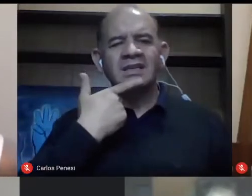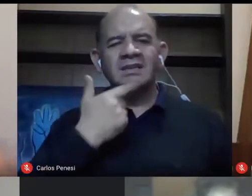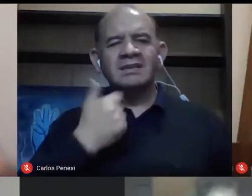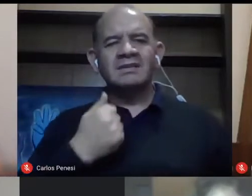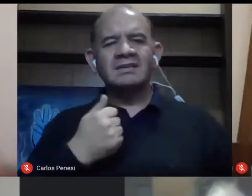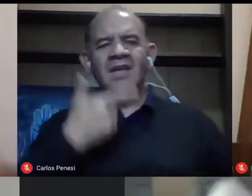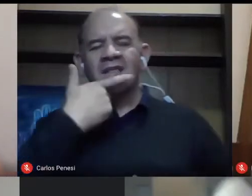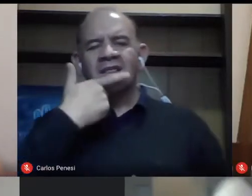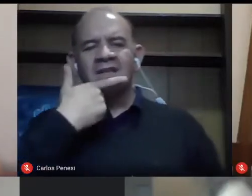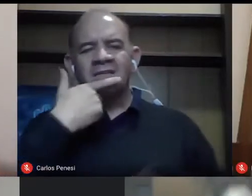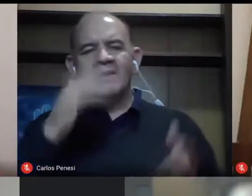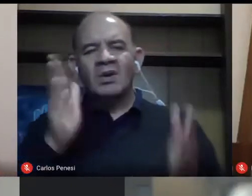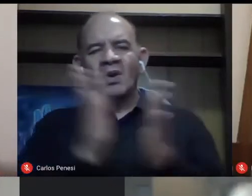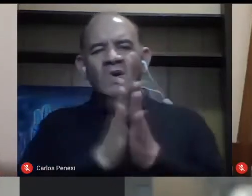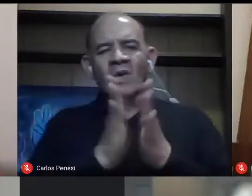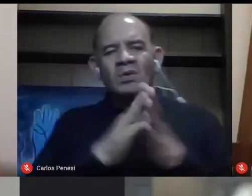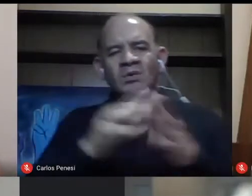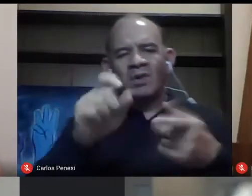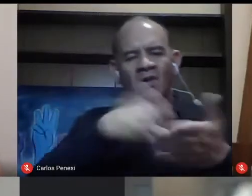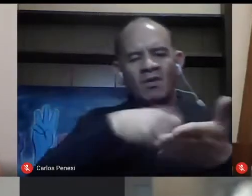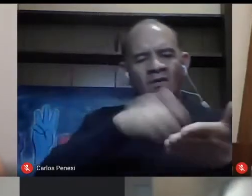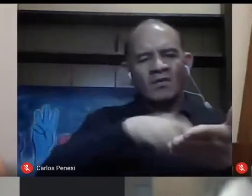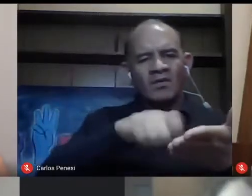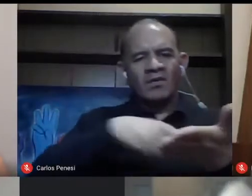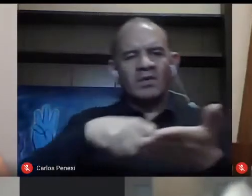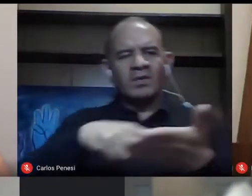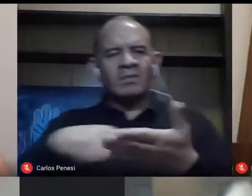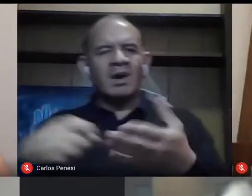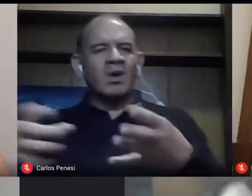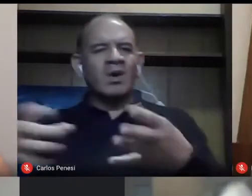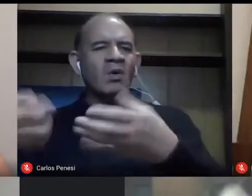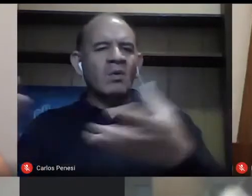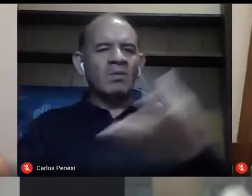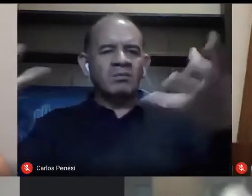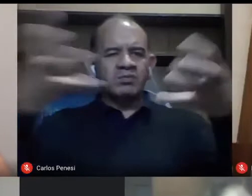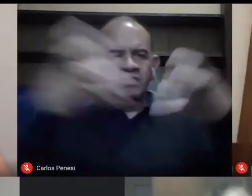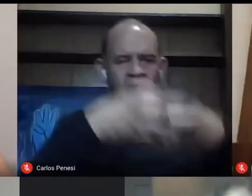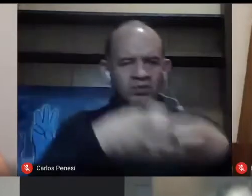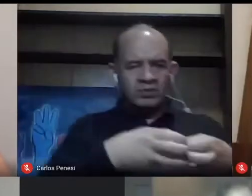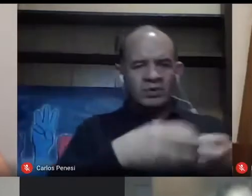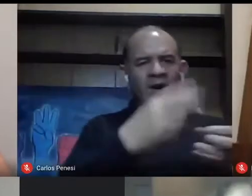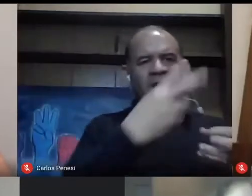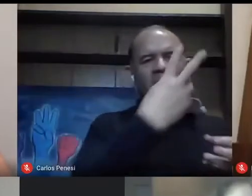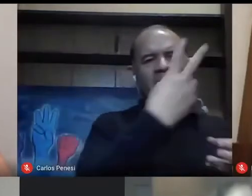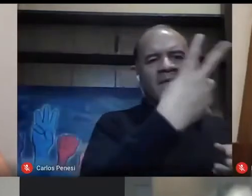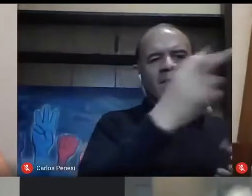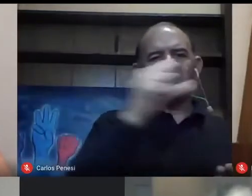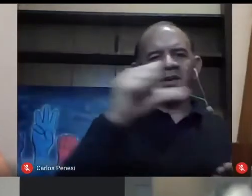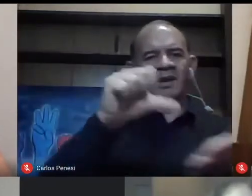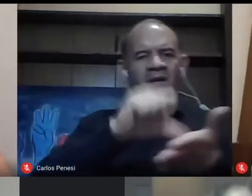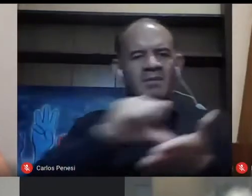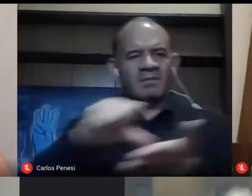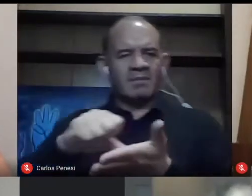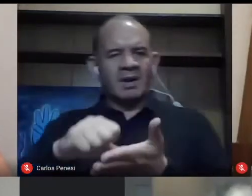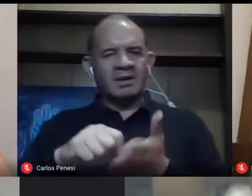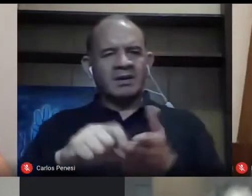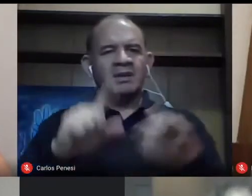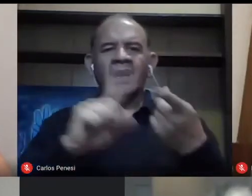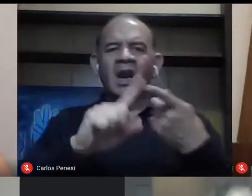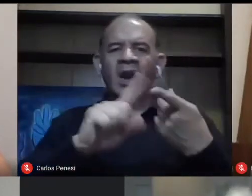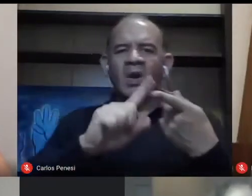se juntan las firmas de los 20 estados para que pueda entrar en vigor el tratado. Este tratado